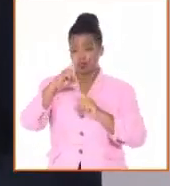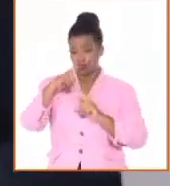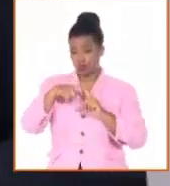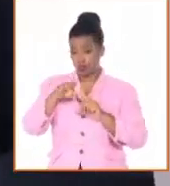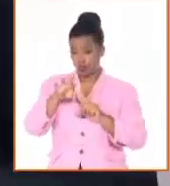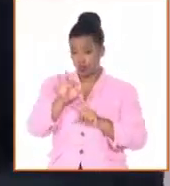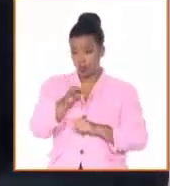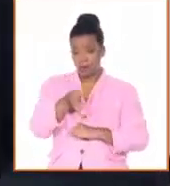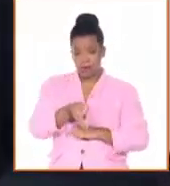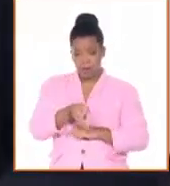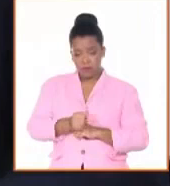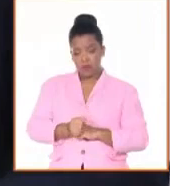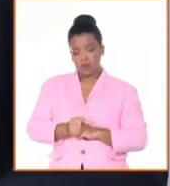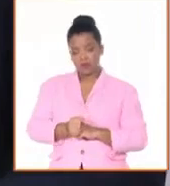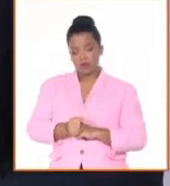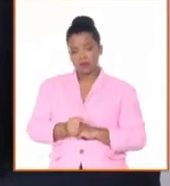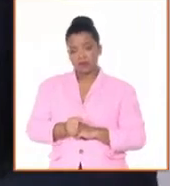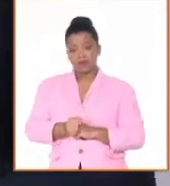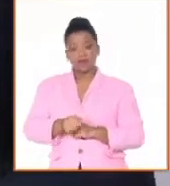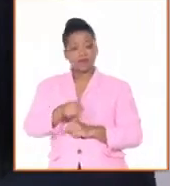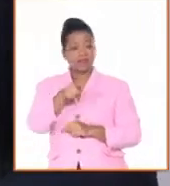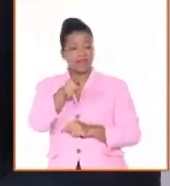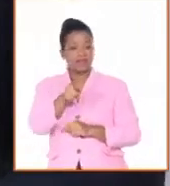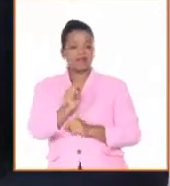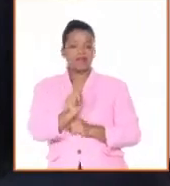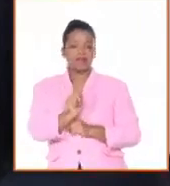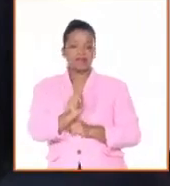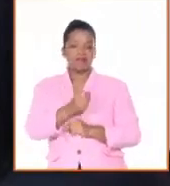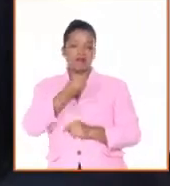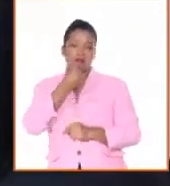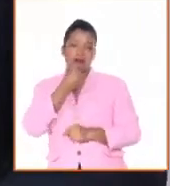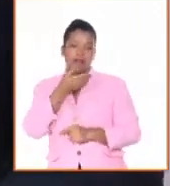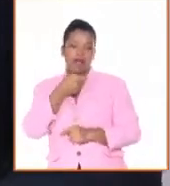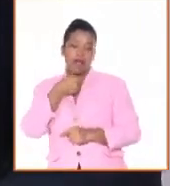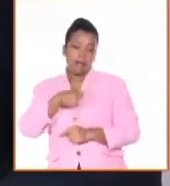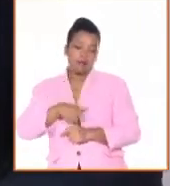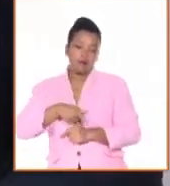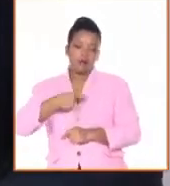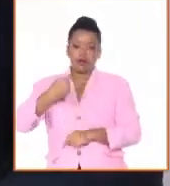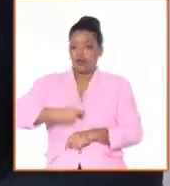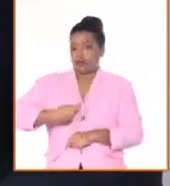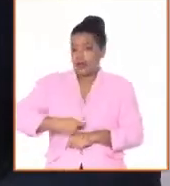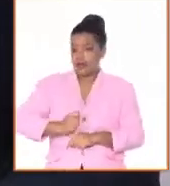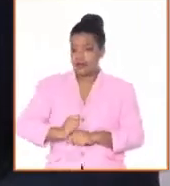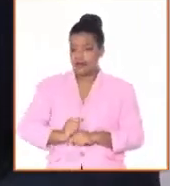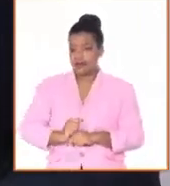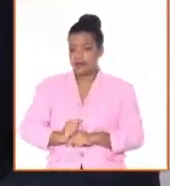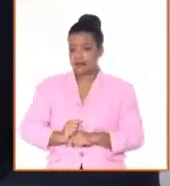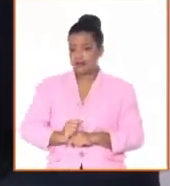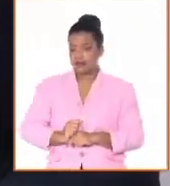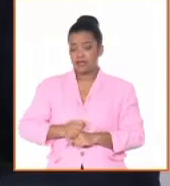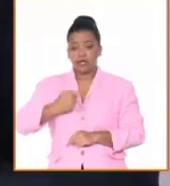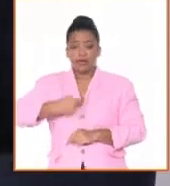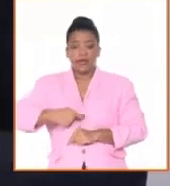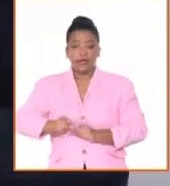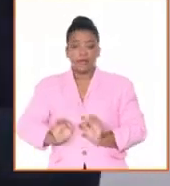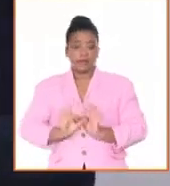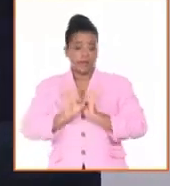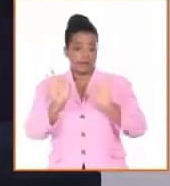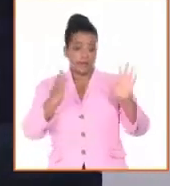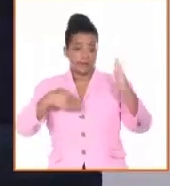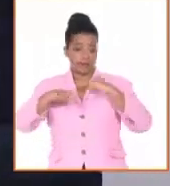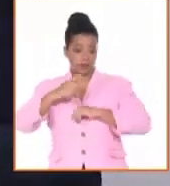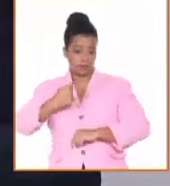Sencillamente cuando esos sellos son para surtir efectos las notarías con los bufetes especializados que atienden Ministerio de Justicia